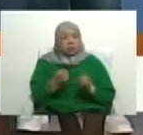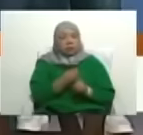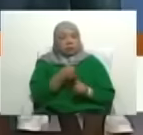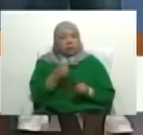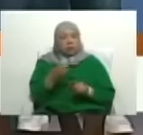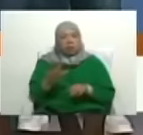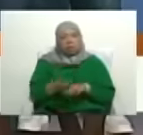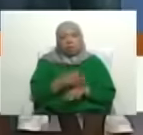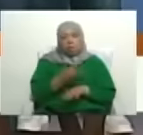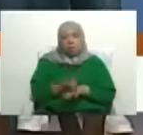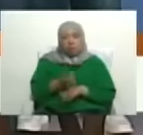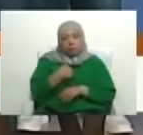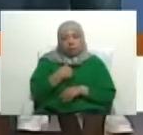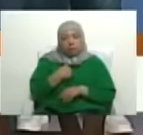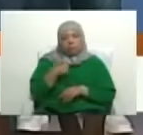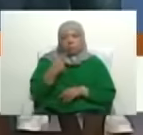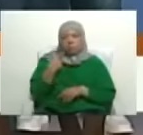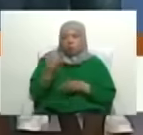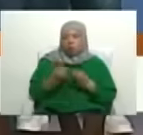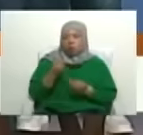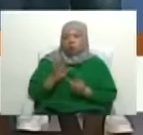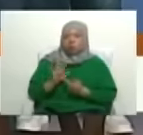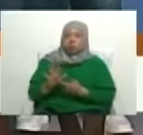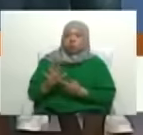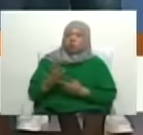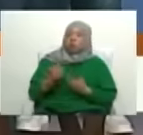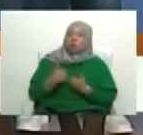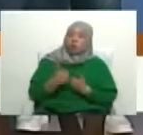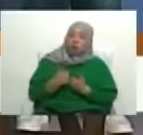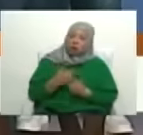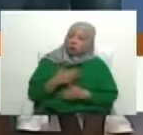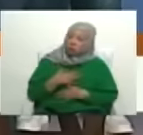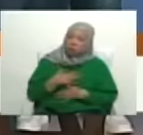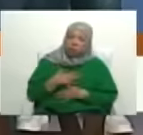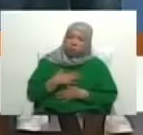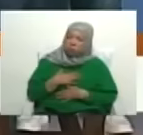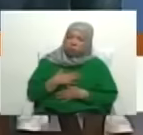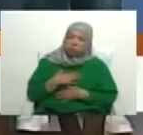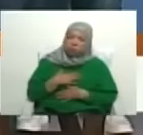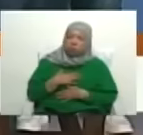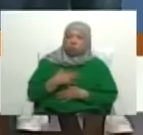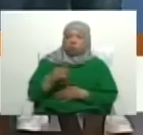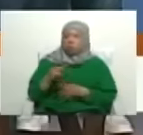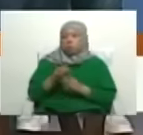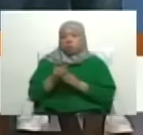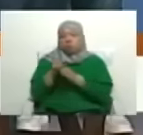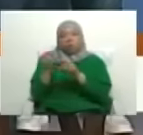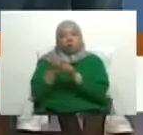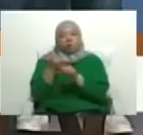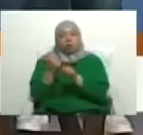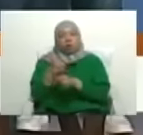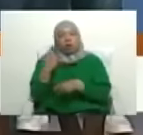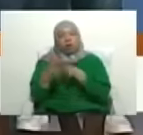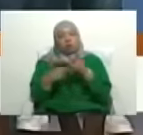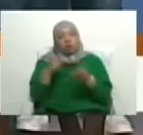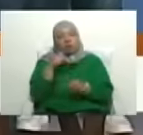la víctima. Bien bueno, pues. El culpable es la potencial víctima.